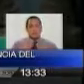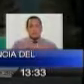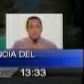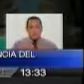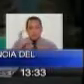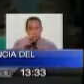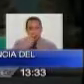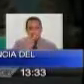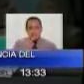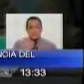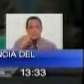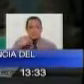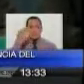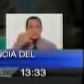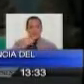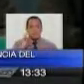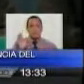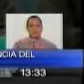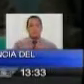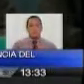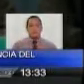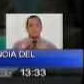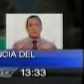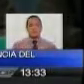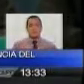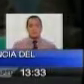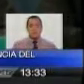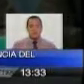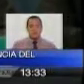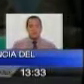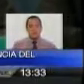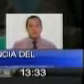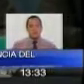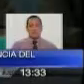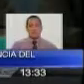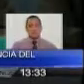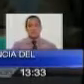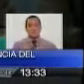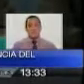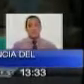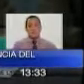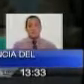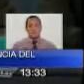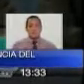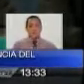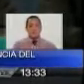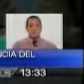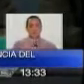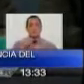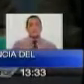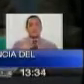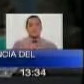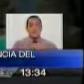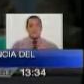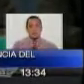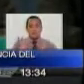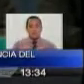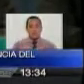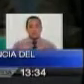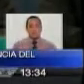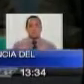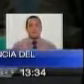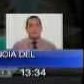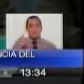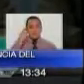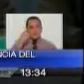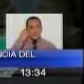allá, digamos, de afectar políticamente al gobierno, en este caso a ministros de Estado, más allá de eso, que